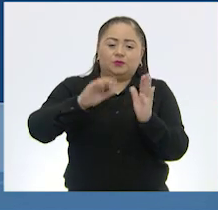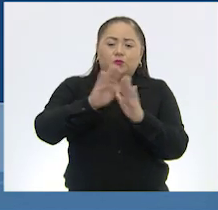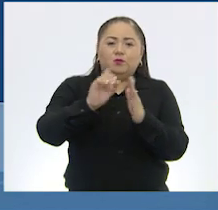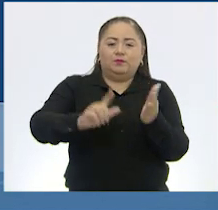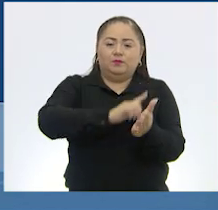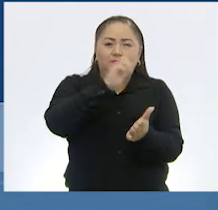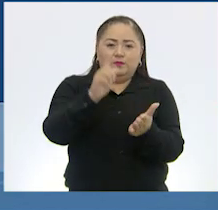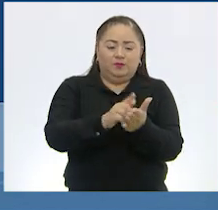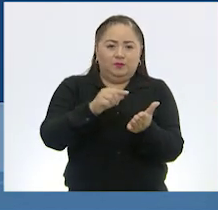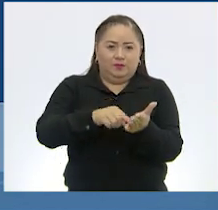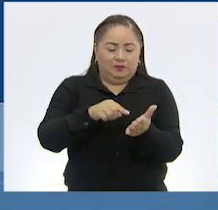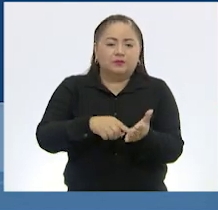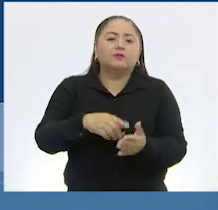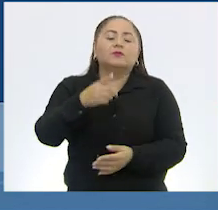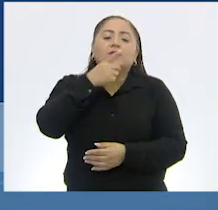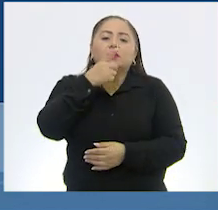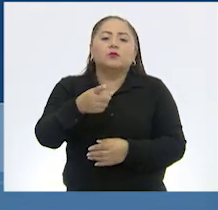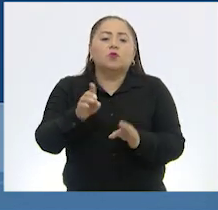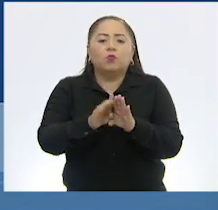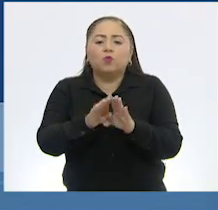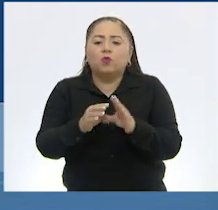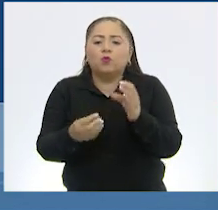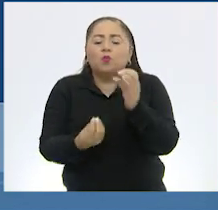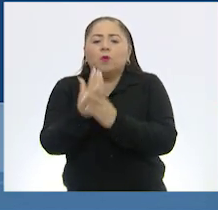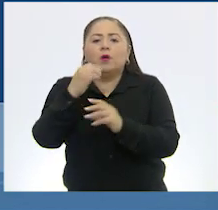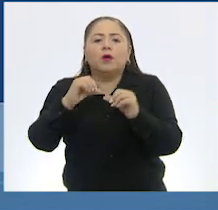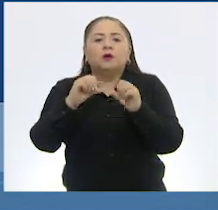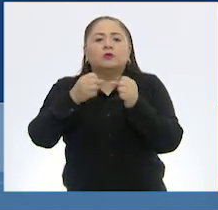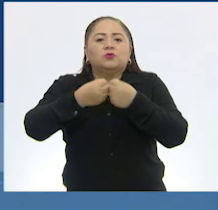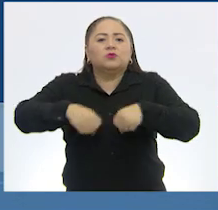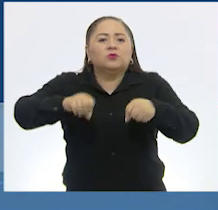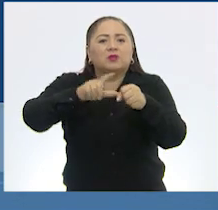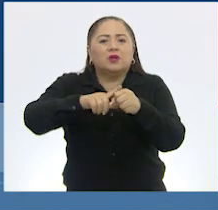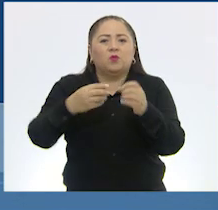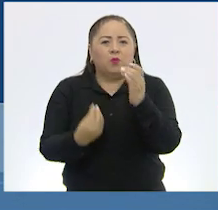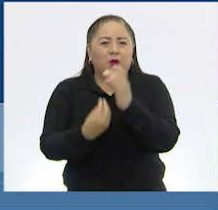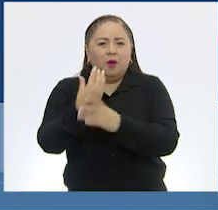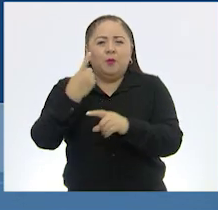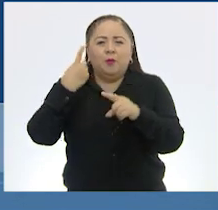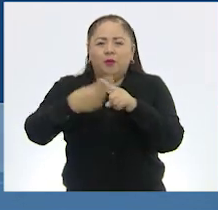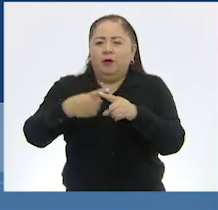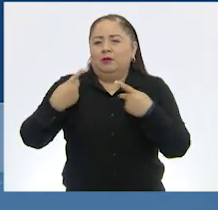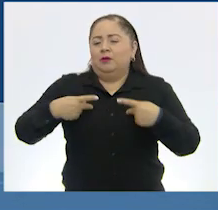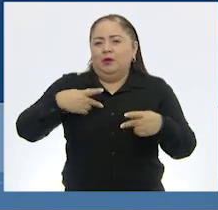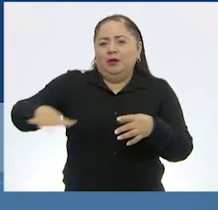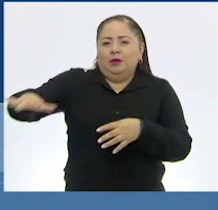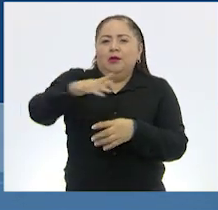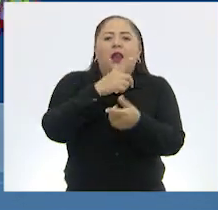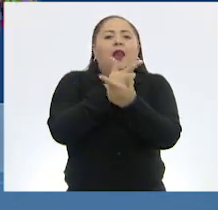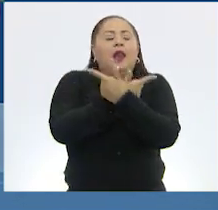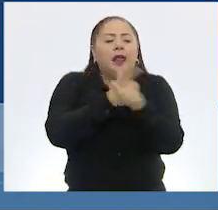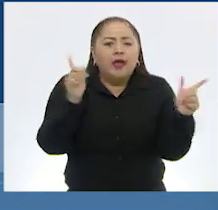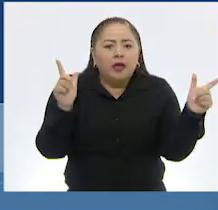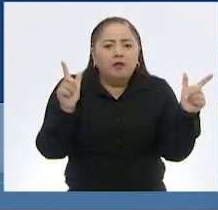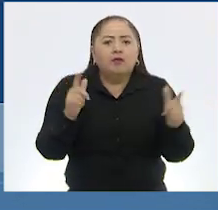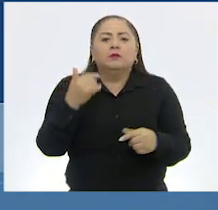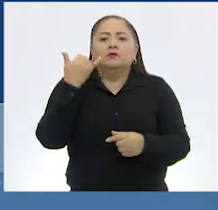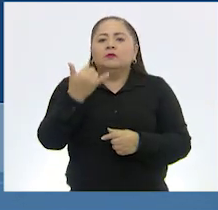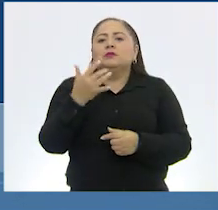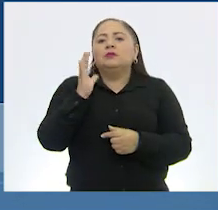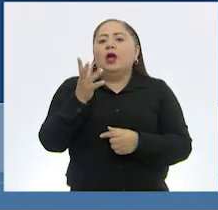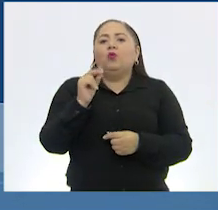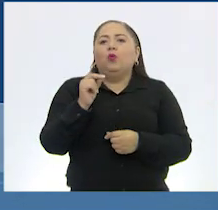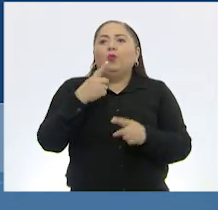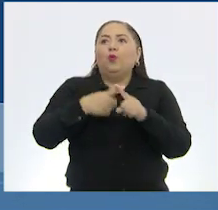Liberal tenían el objetivo de crear una sociedad nueva integrada por ciudadanos libres y ya no